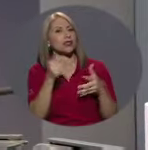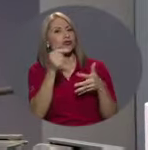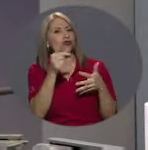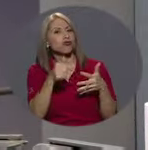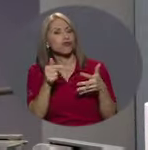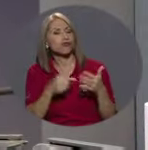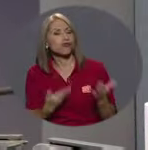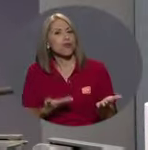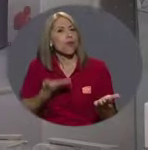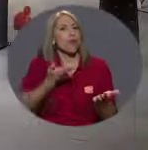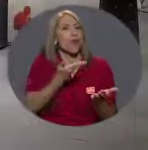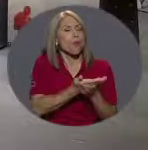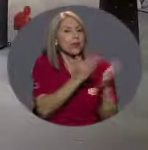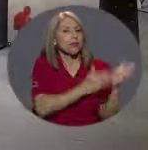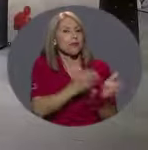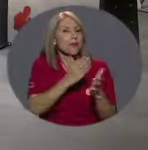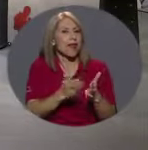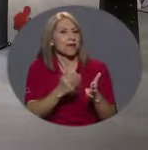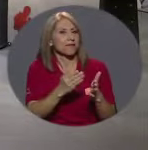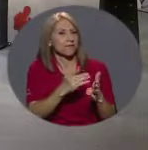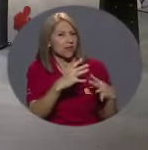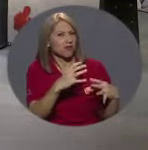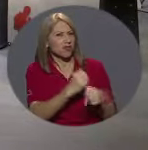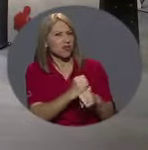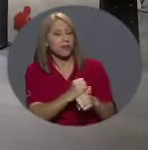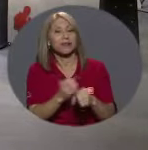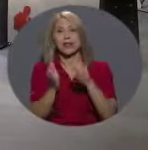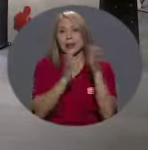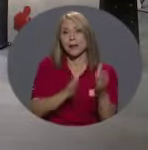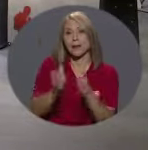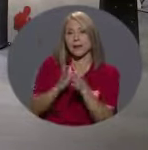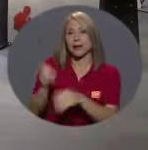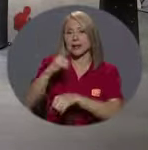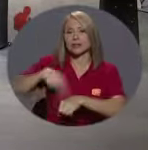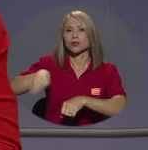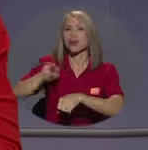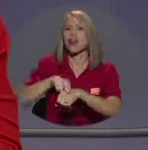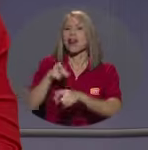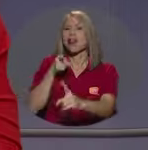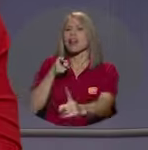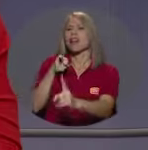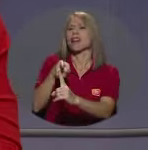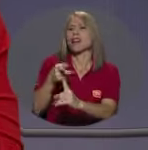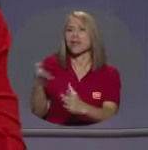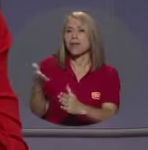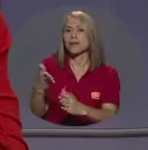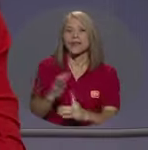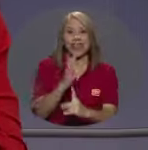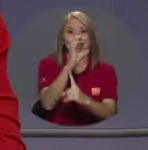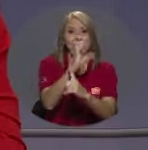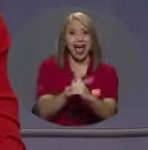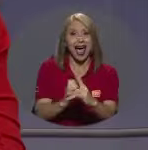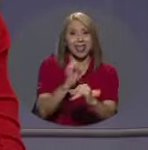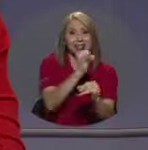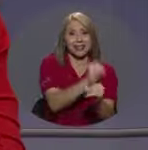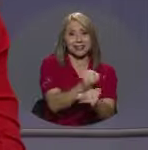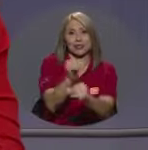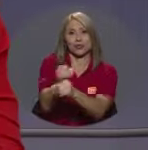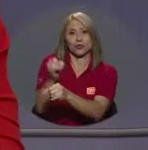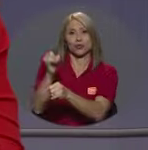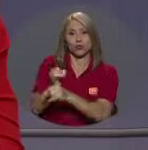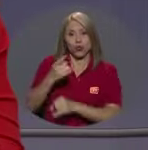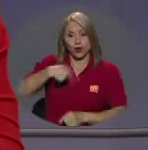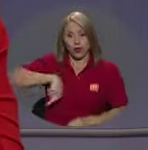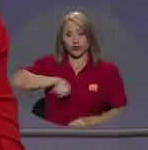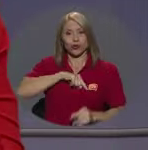que propone este plan? Para hacer un resumen para la audiencia. Básicamente el Plan Nacional lo que pretende es que cada una de las instituciones